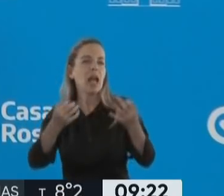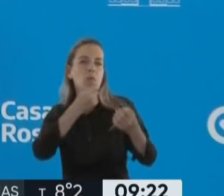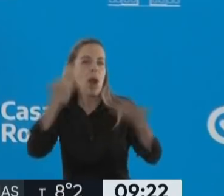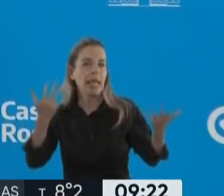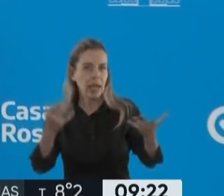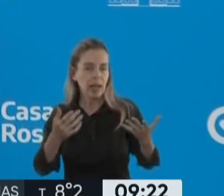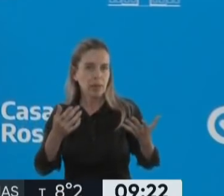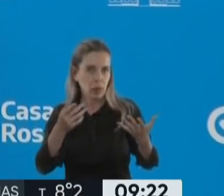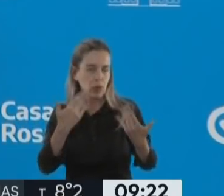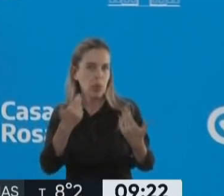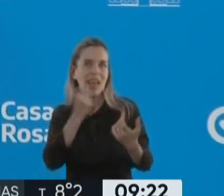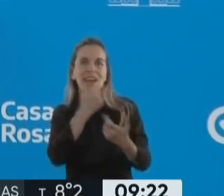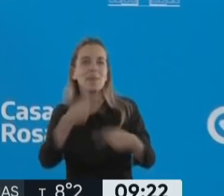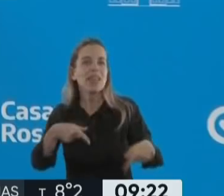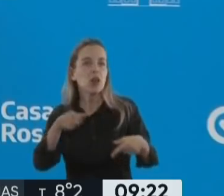todos y todas.